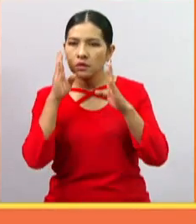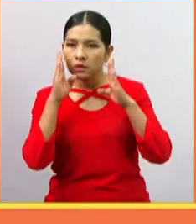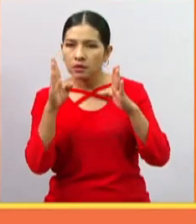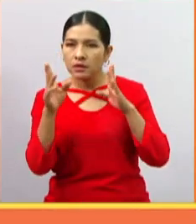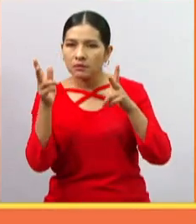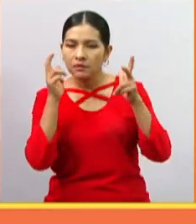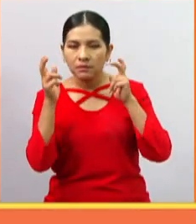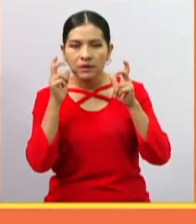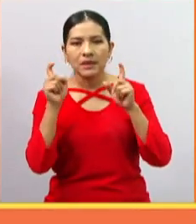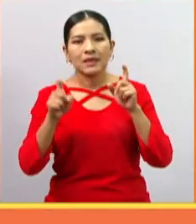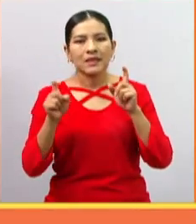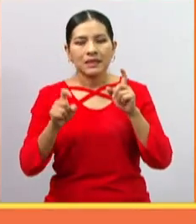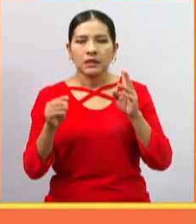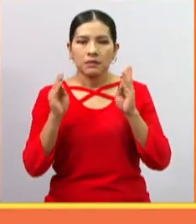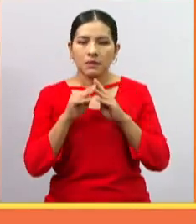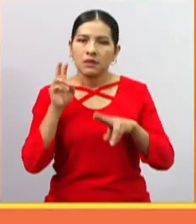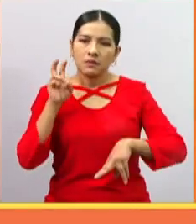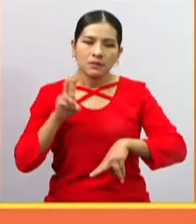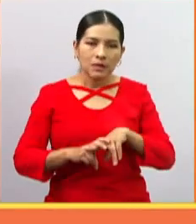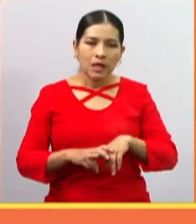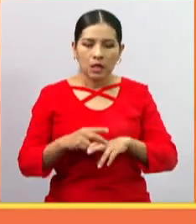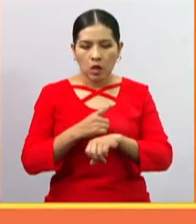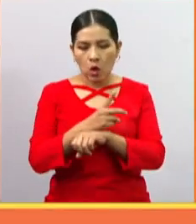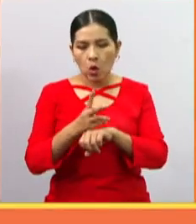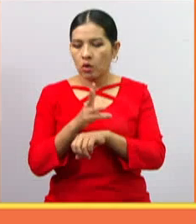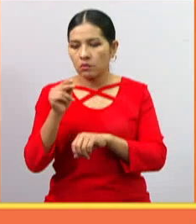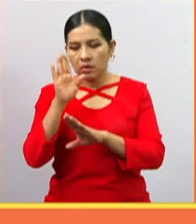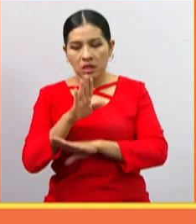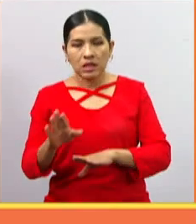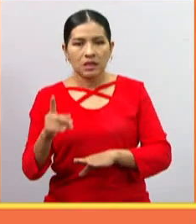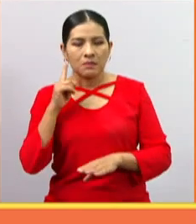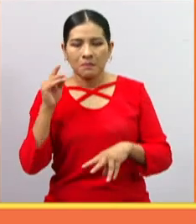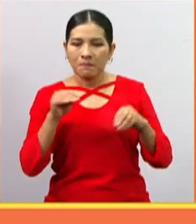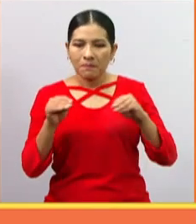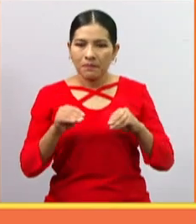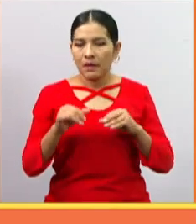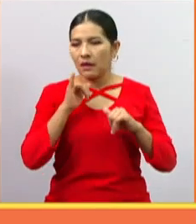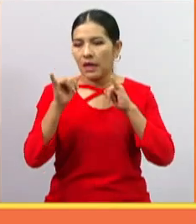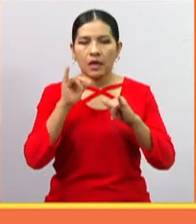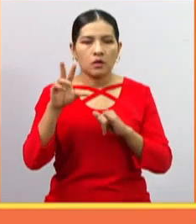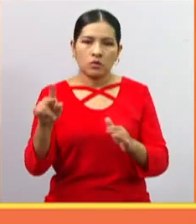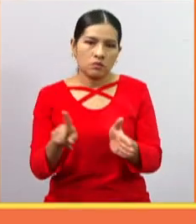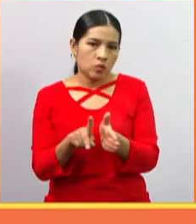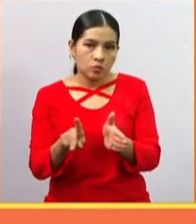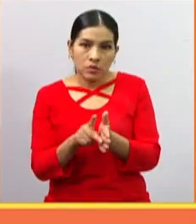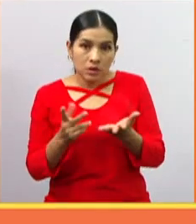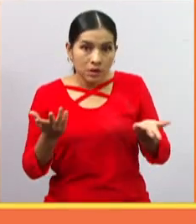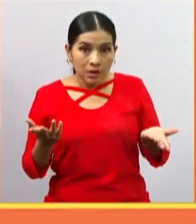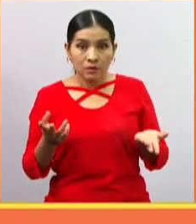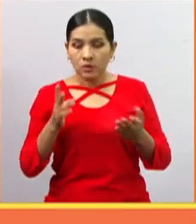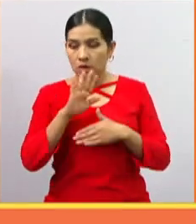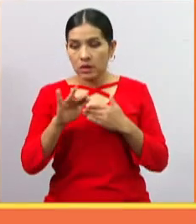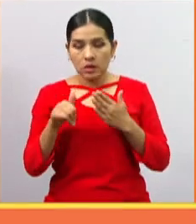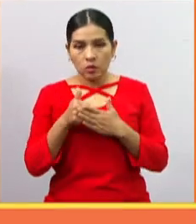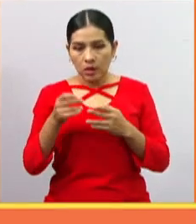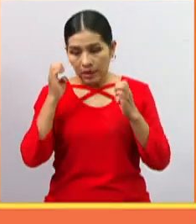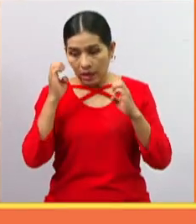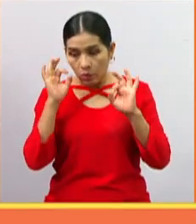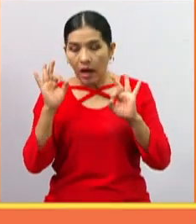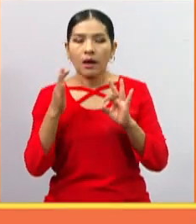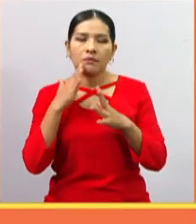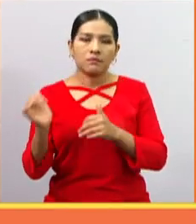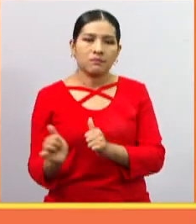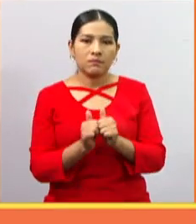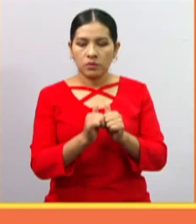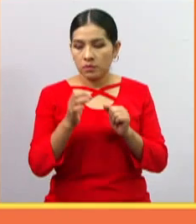y requieren que los niños pues no hagan bulla, no se muevan, entonces son algunas condiciones importantes que hay